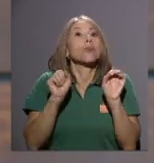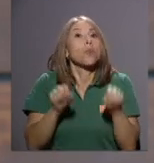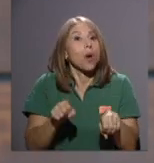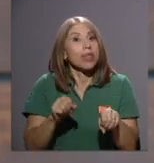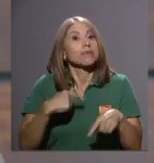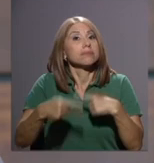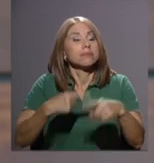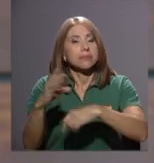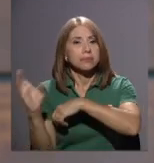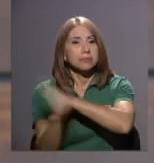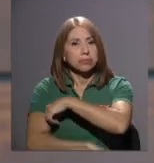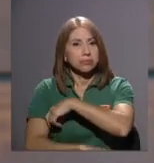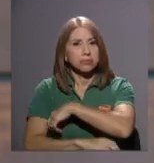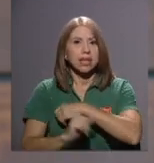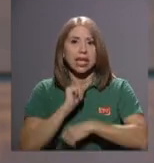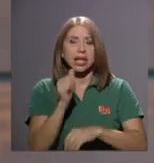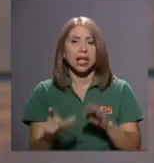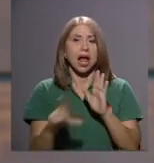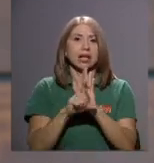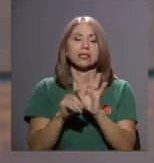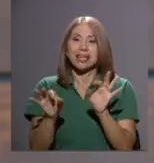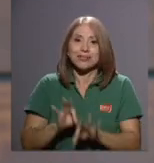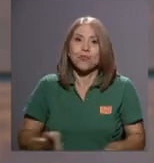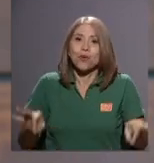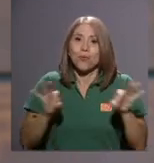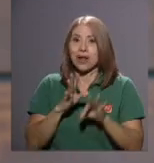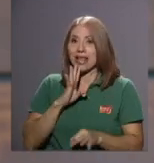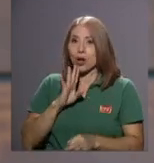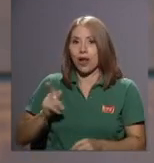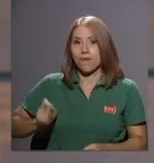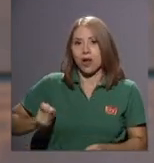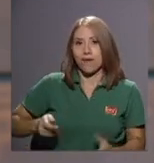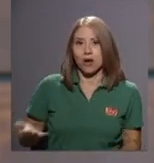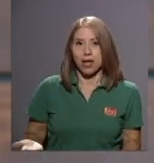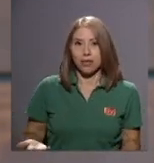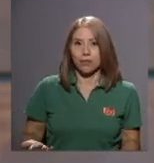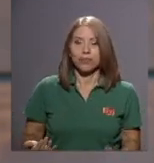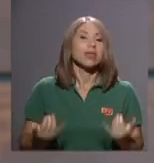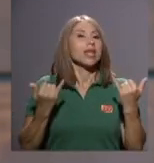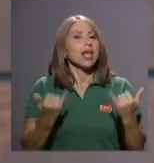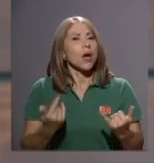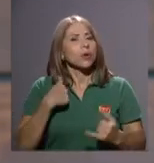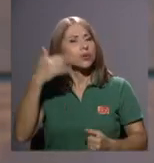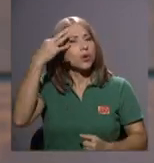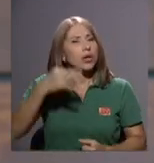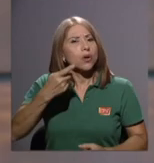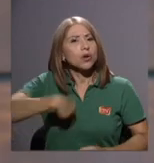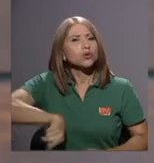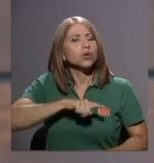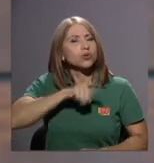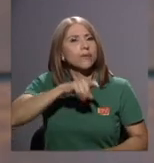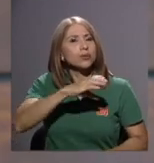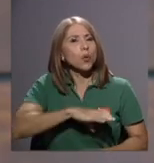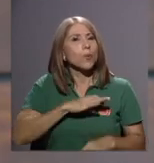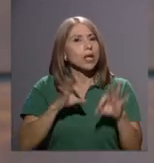que es muy importante lo planteado por el abogado, y hoy más que nunca creo que debemos de comportarnos en nuestras redes como en la vida.